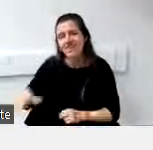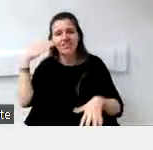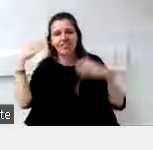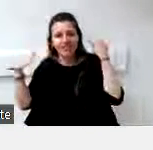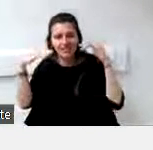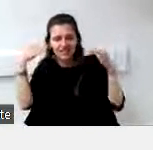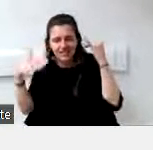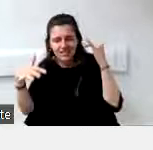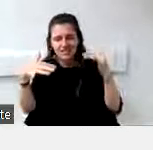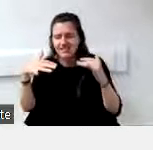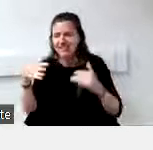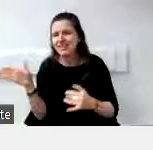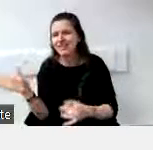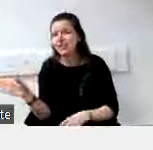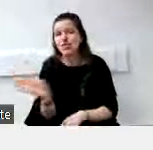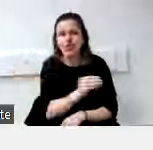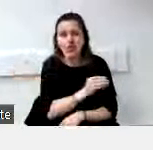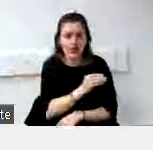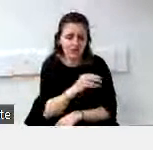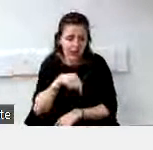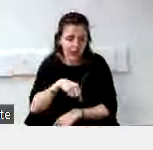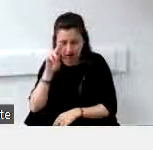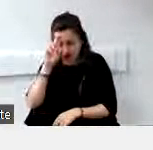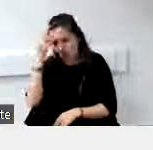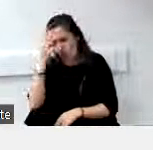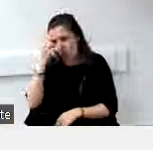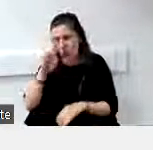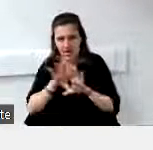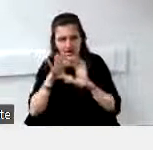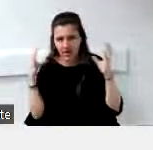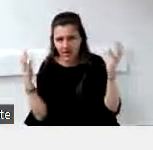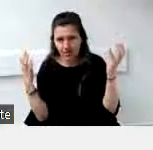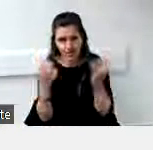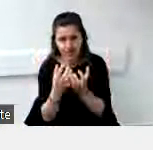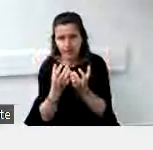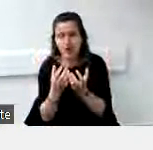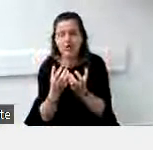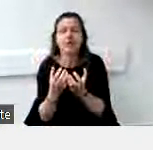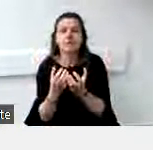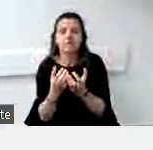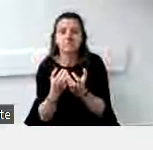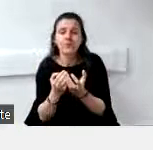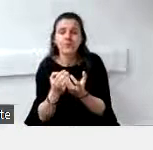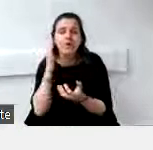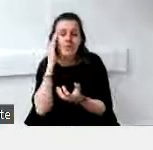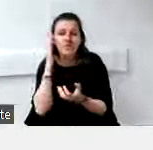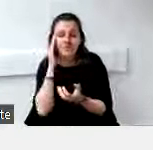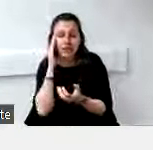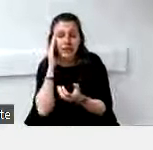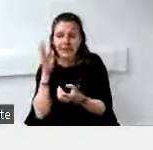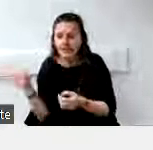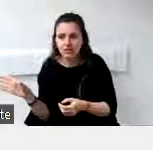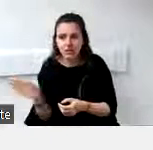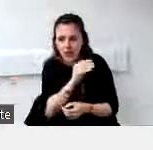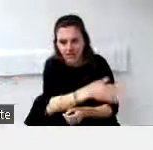estudios, incluyendo de Uruguay, concluyen que cada vez más temprano acceden a